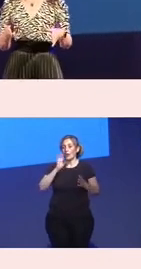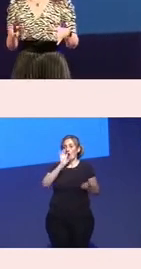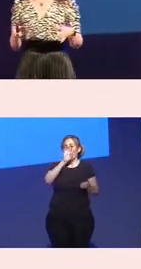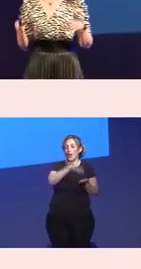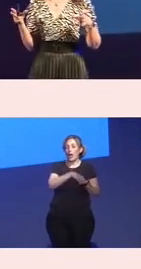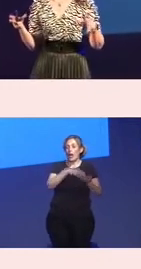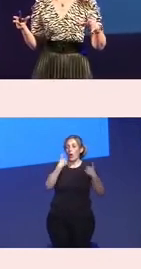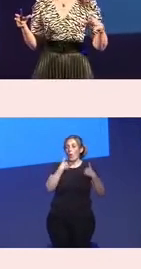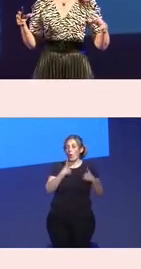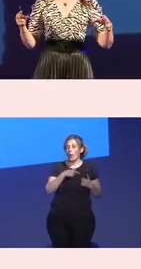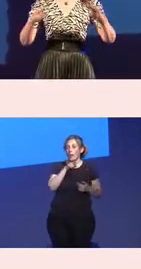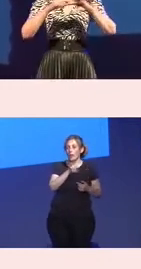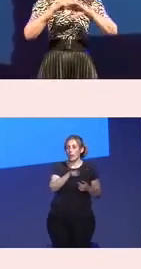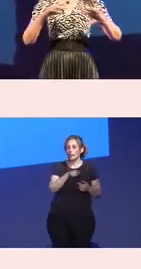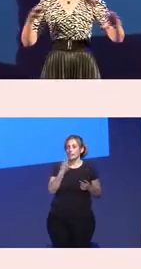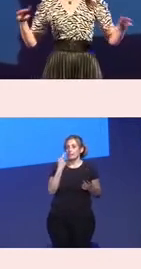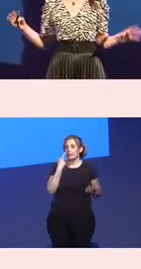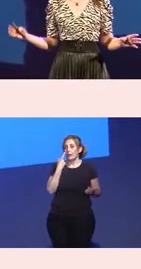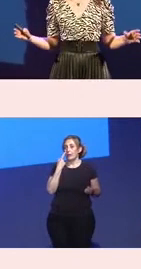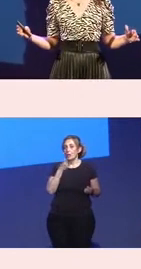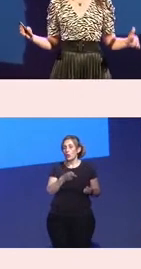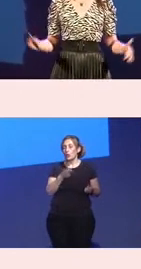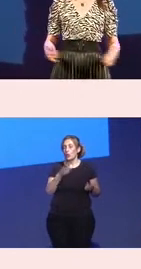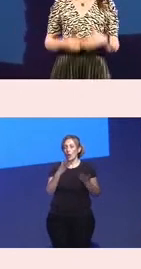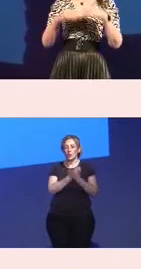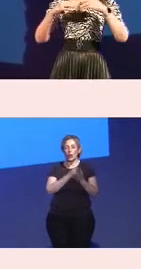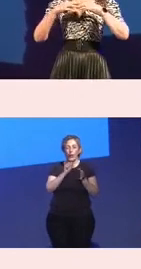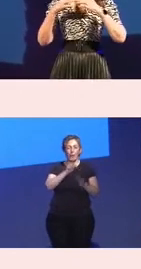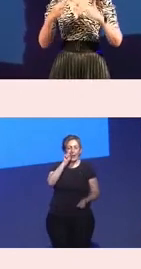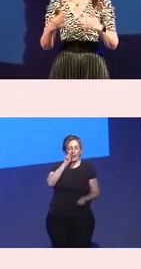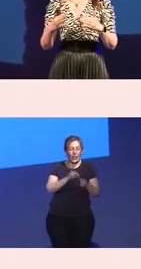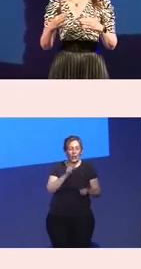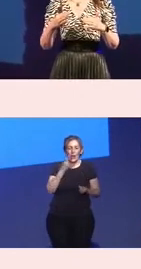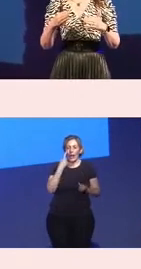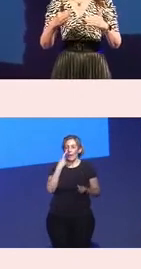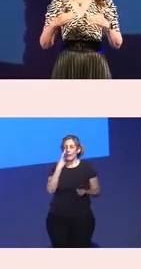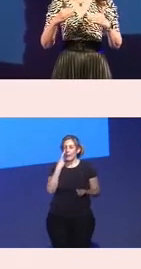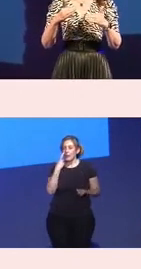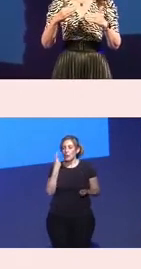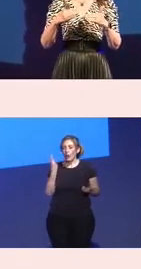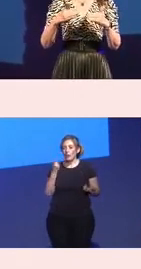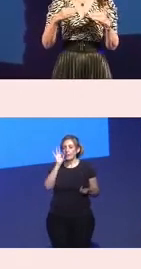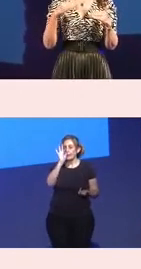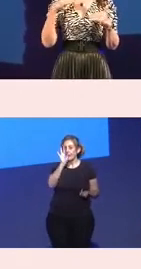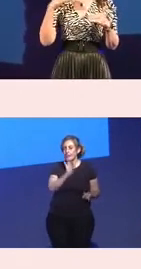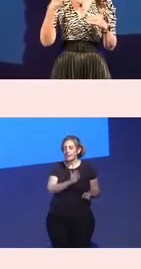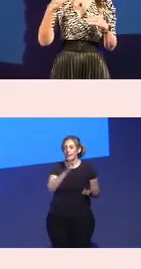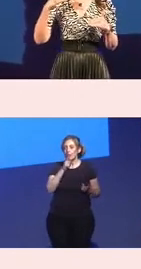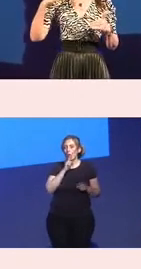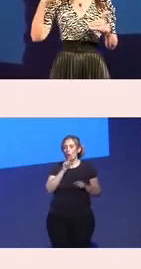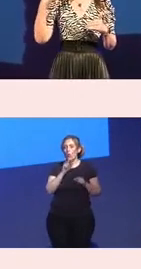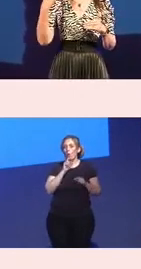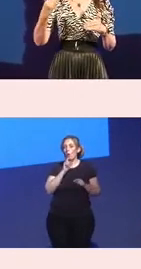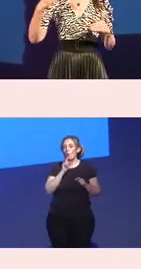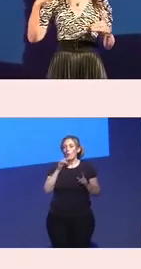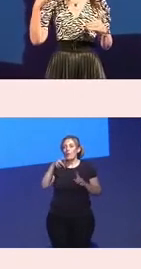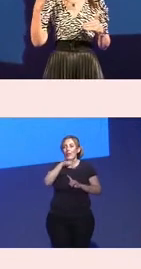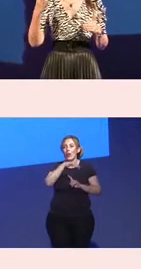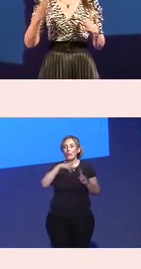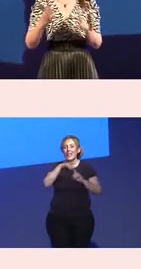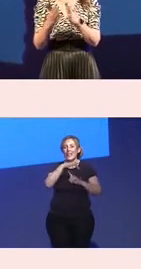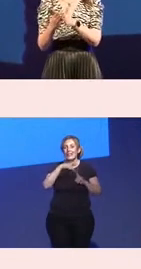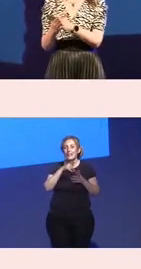tenido un cuerpo y como hemos visto hemos tomado todas las mediciones hemos visto todos los condicionantes medioambientales